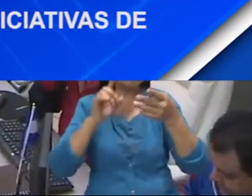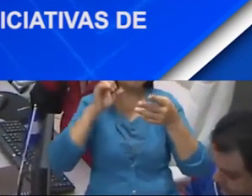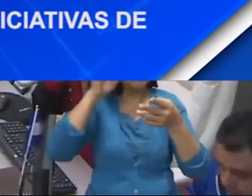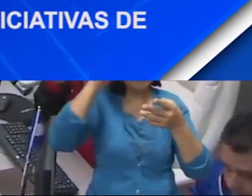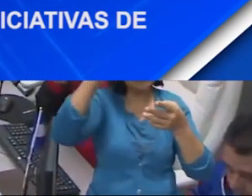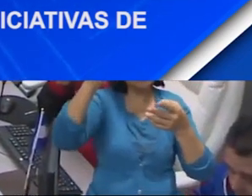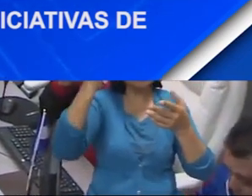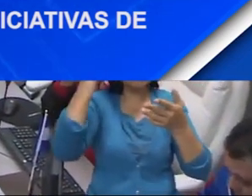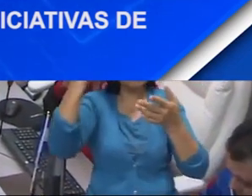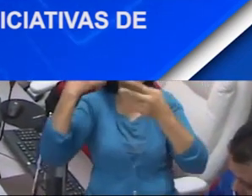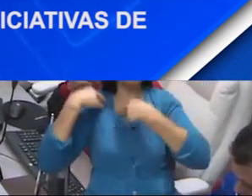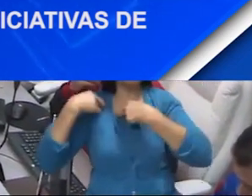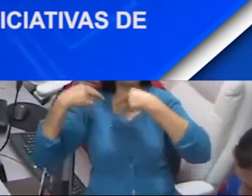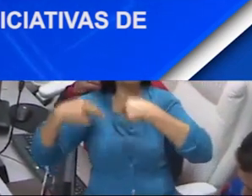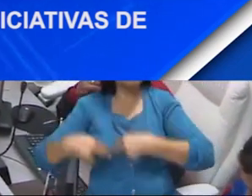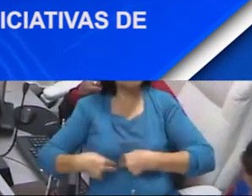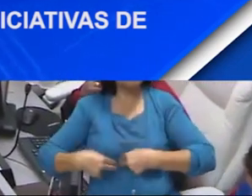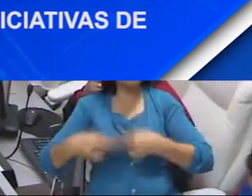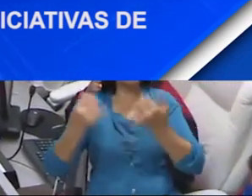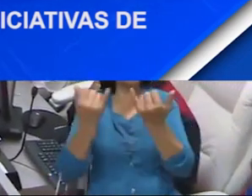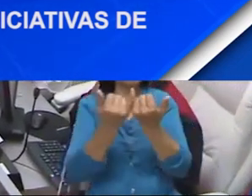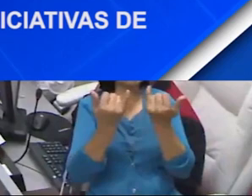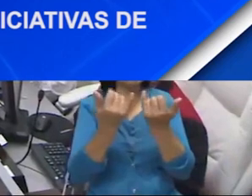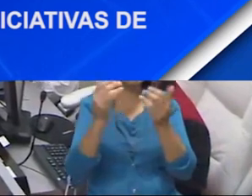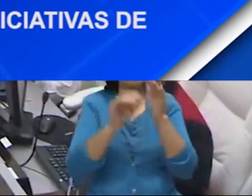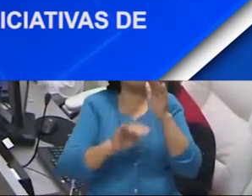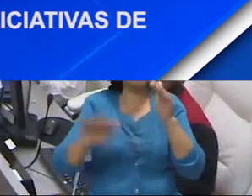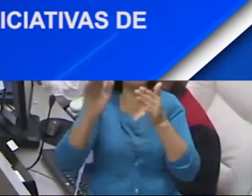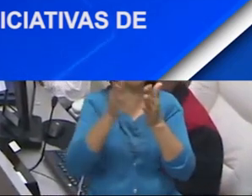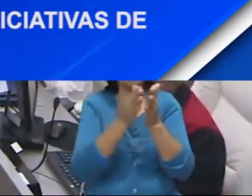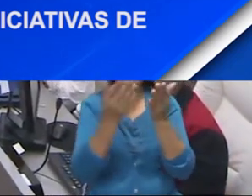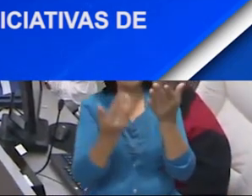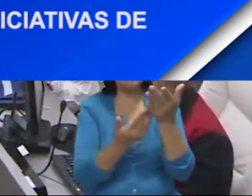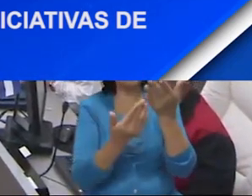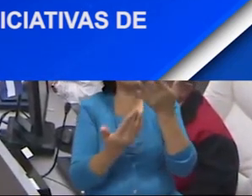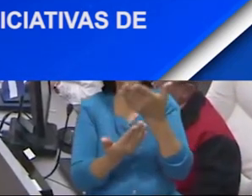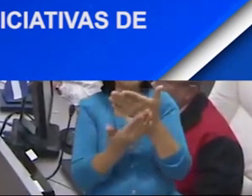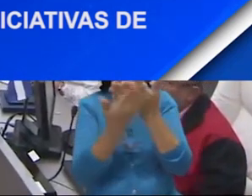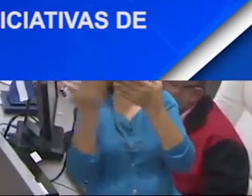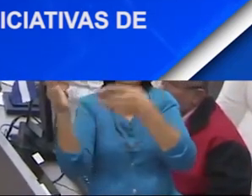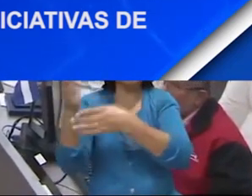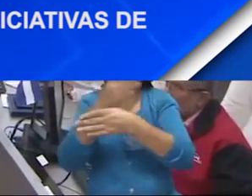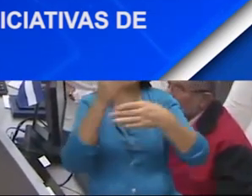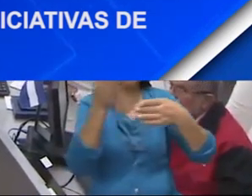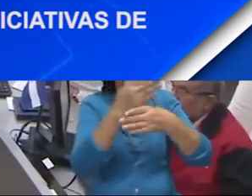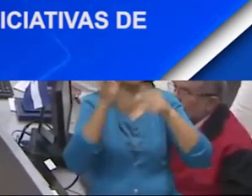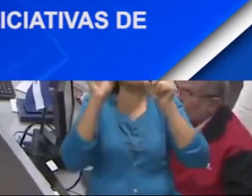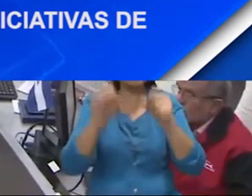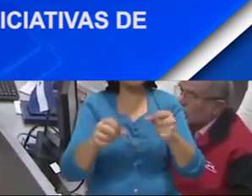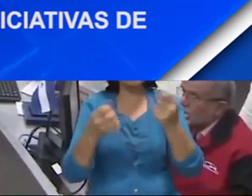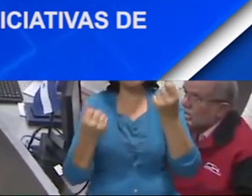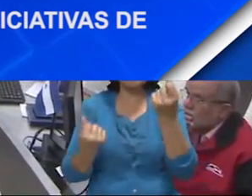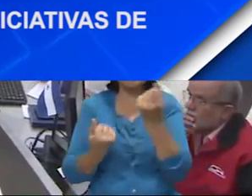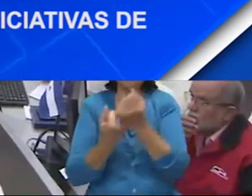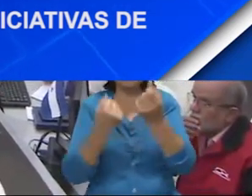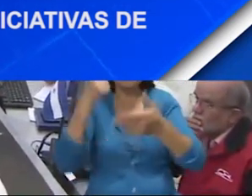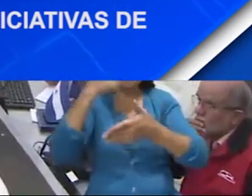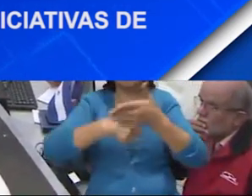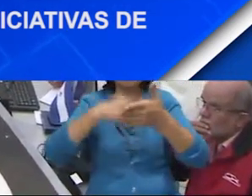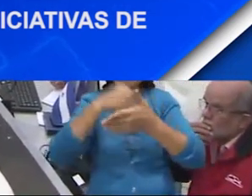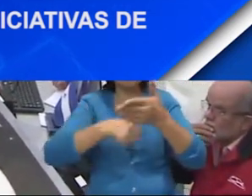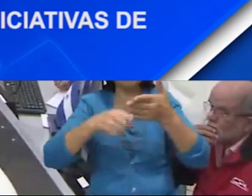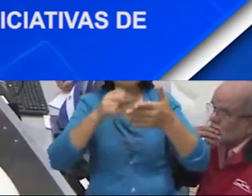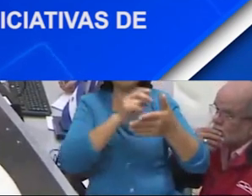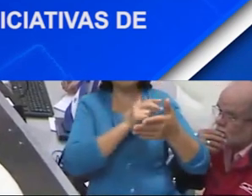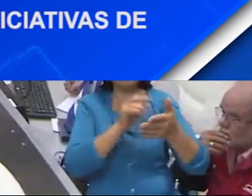eliminación de la malaria. Esta fue remitida a la Comisión de Salud y Seguridad Social en consulta con la Comisión de